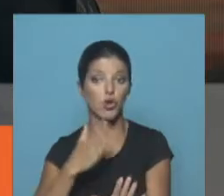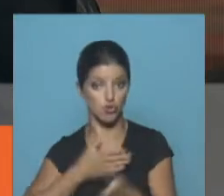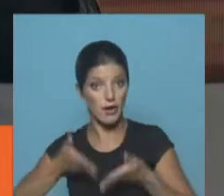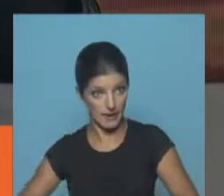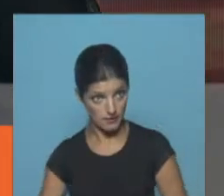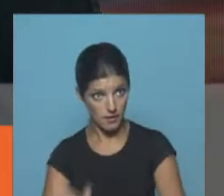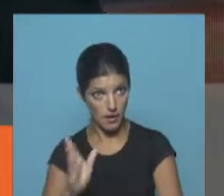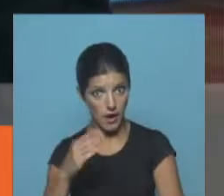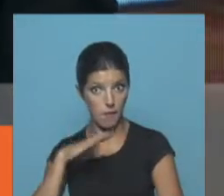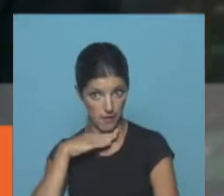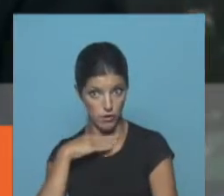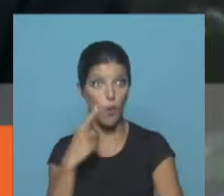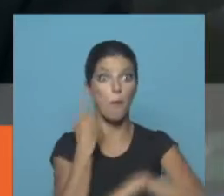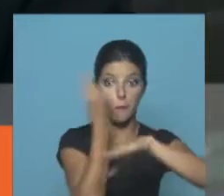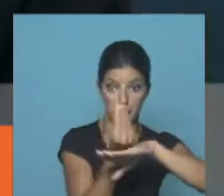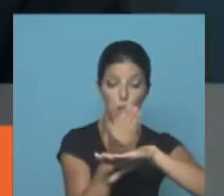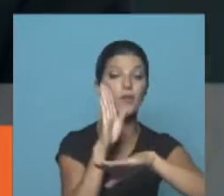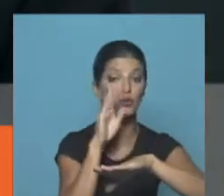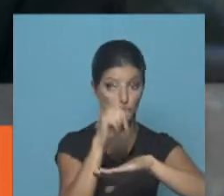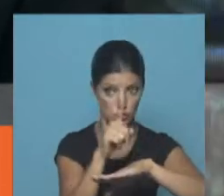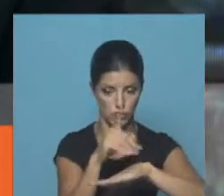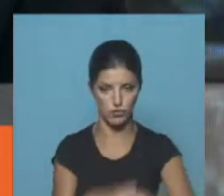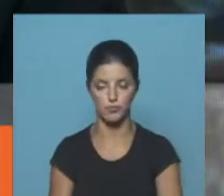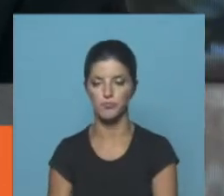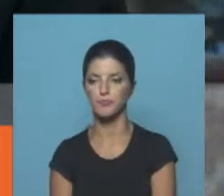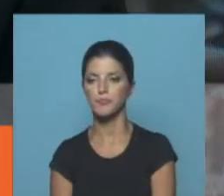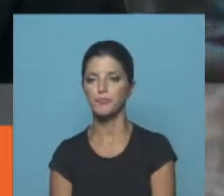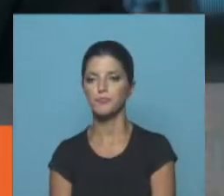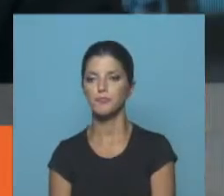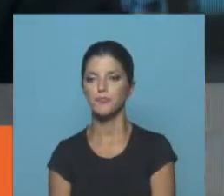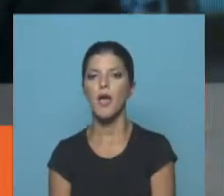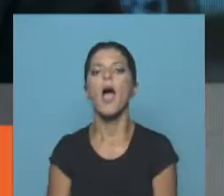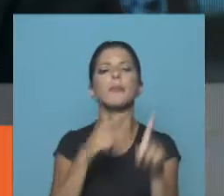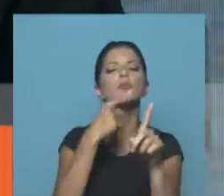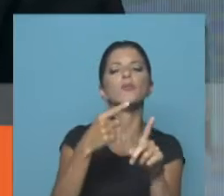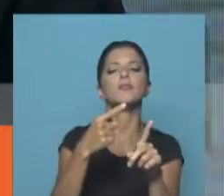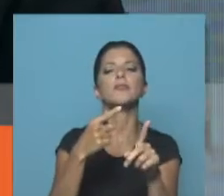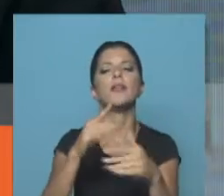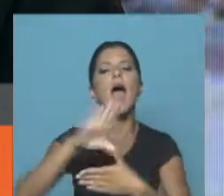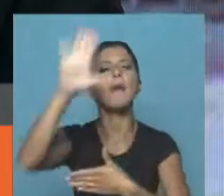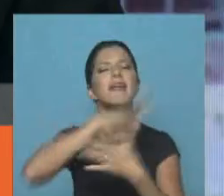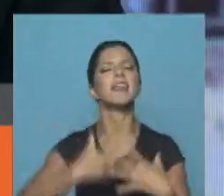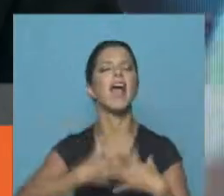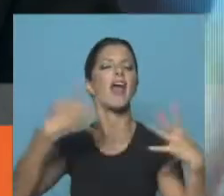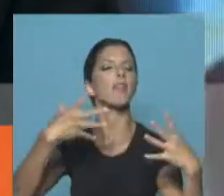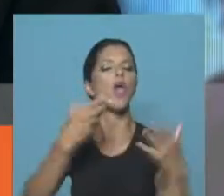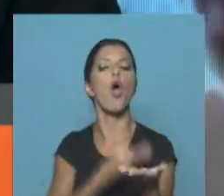en Estados Unidos. Mucho del mensaje de vamos a hacer América grande de nuevo tiene